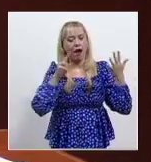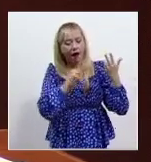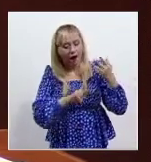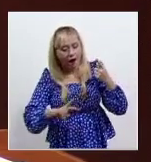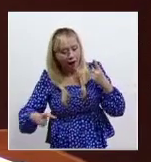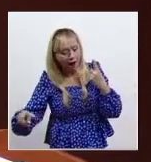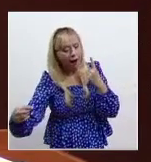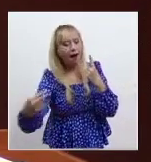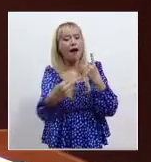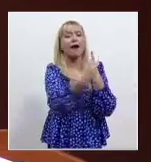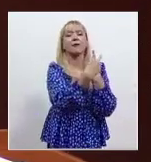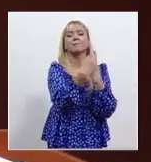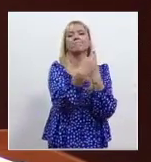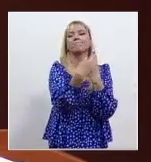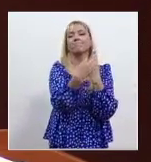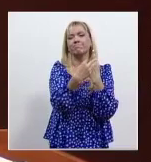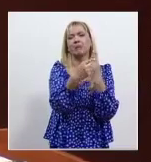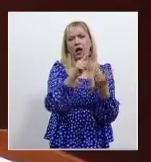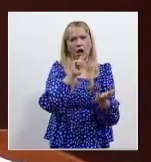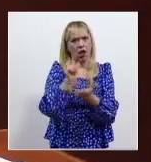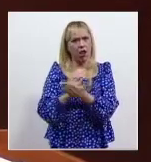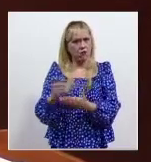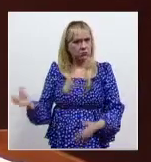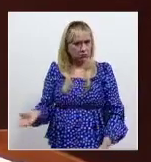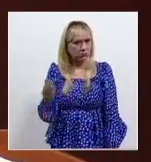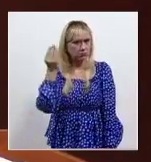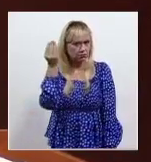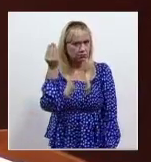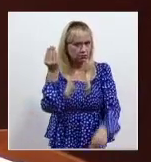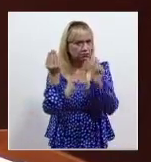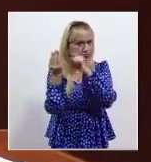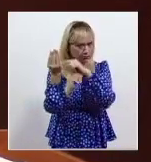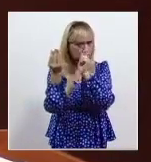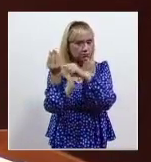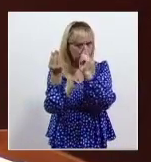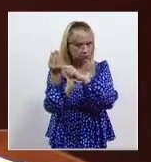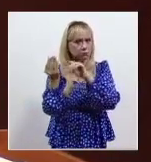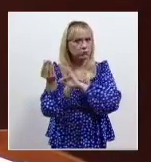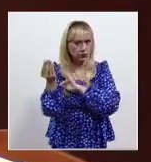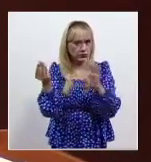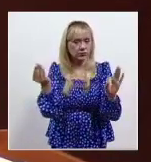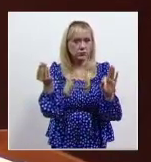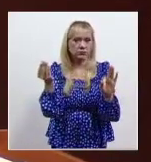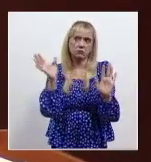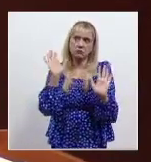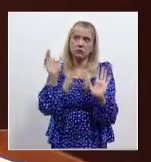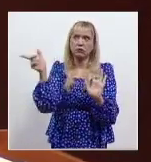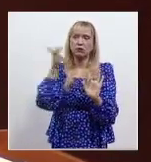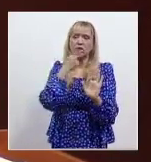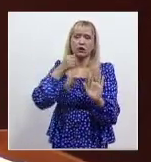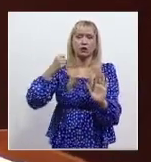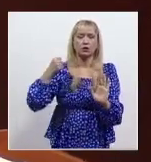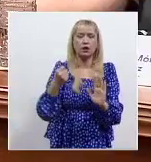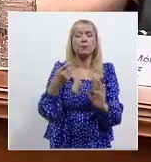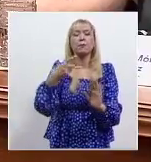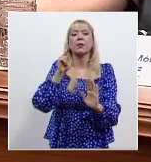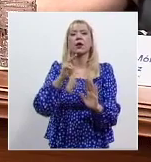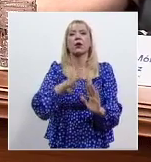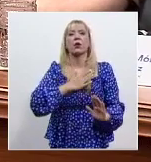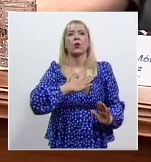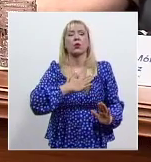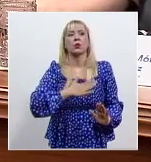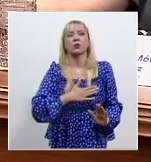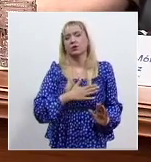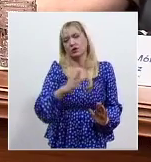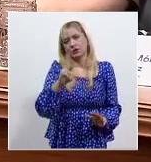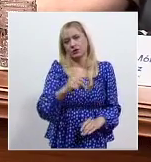no, puede ser legal, porque podemos aplicar esa ley que deviene del sistema patriarcal, pero no necesariamente va a ser justa. Beatriz